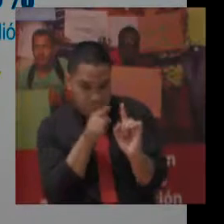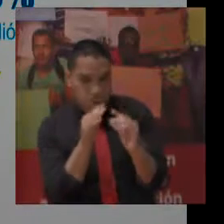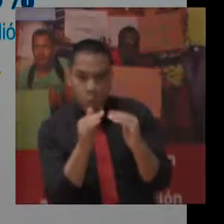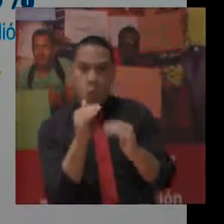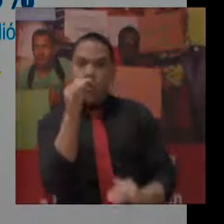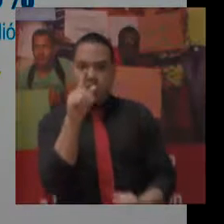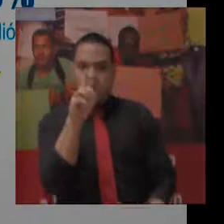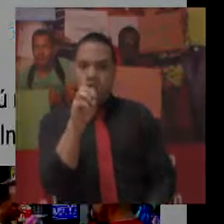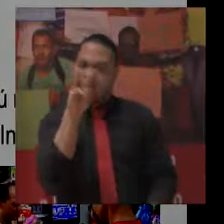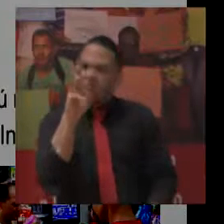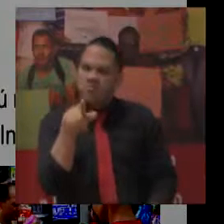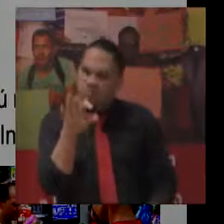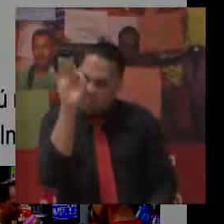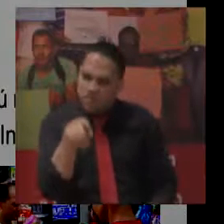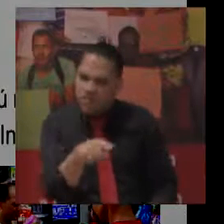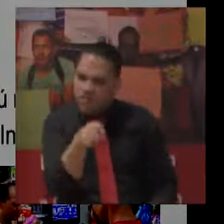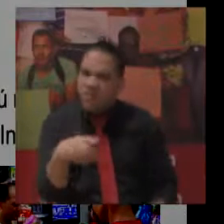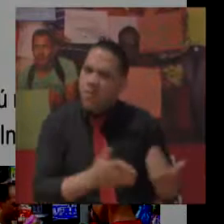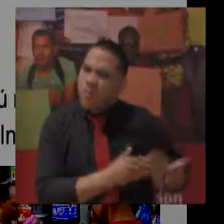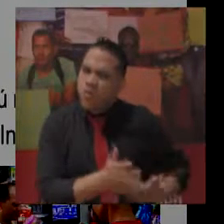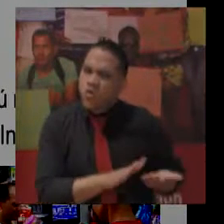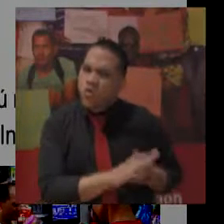qué son estos procesos comunitarios?